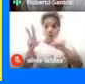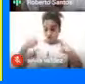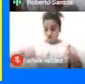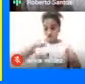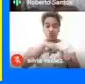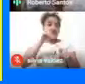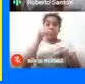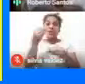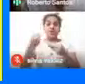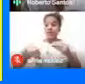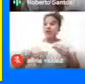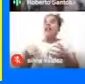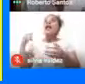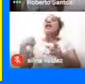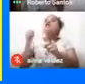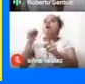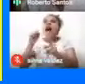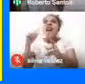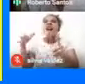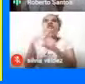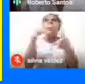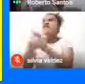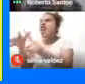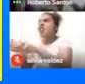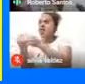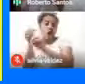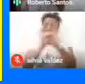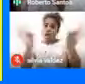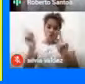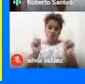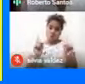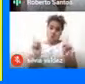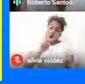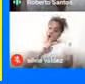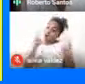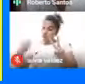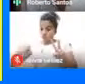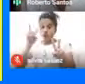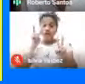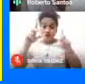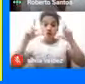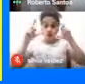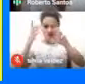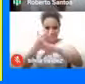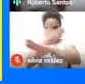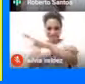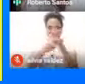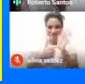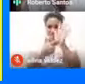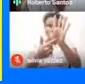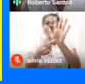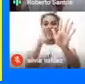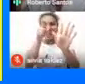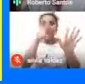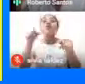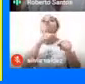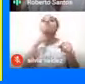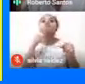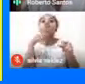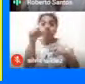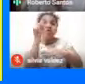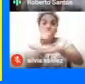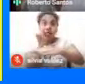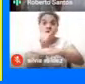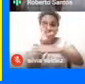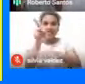estamos tratando De agredir a nadie Al contrario Ustedes vieron En la fotografía anterior Que estaba el sacerdote De la iglesia De